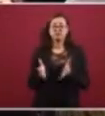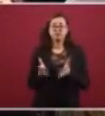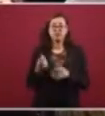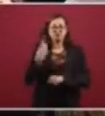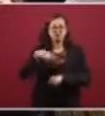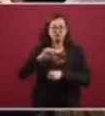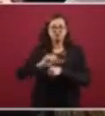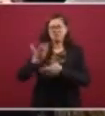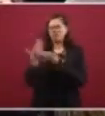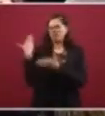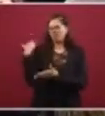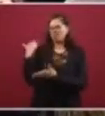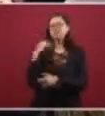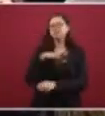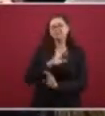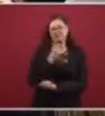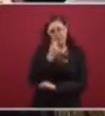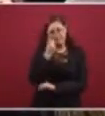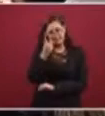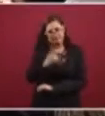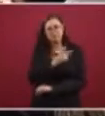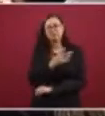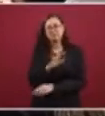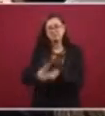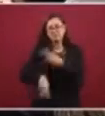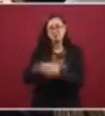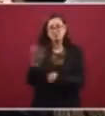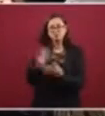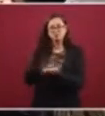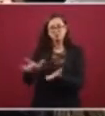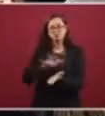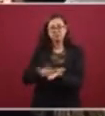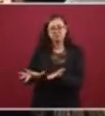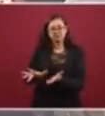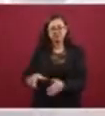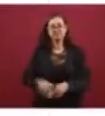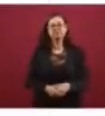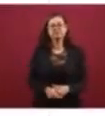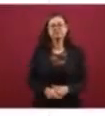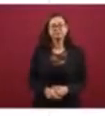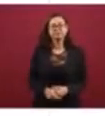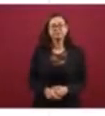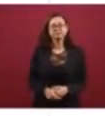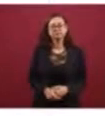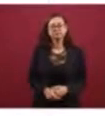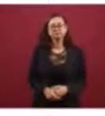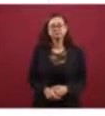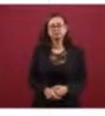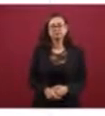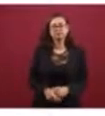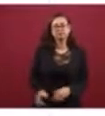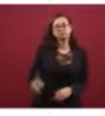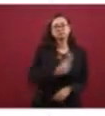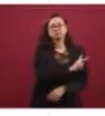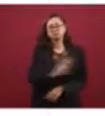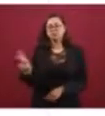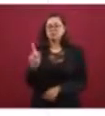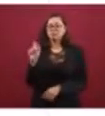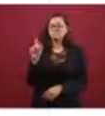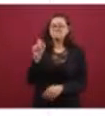la semana pasada a todos 20 mil pesos mensuales